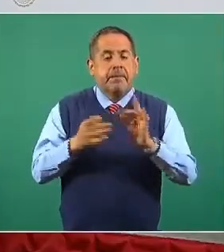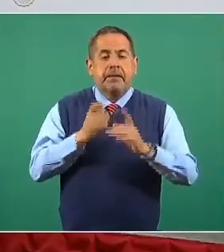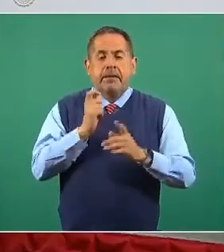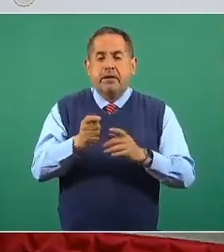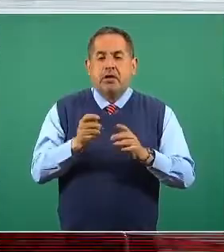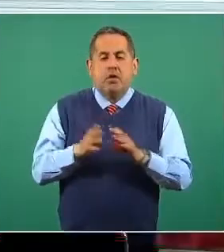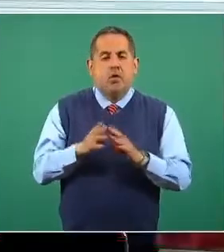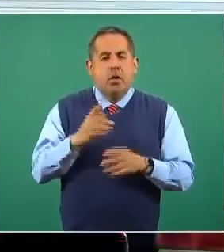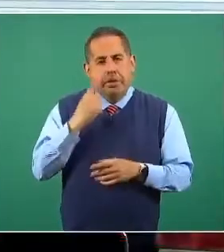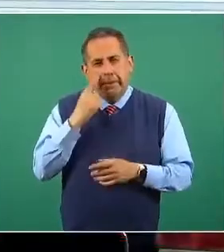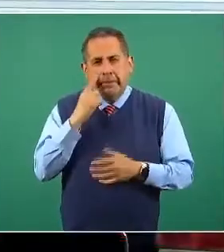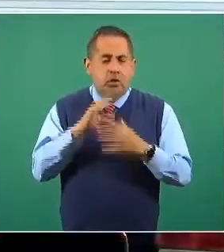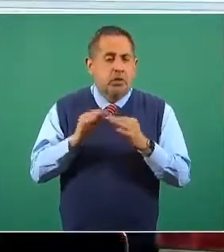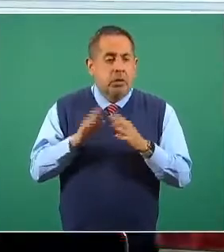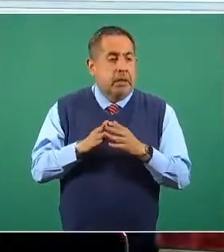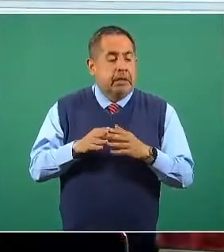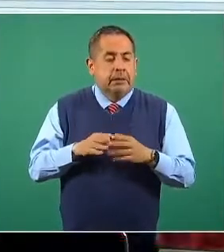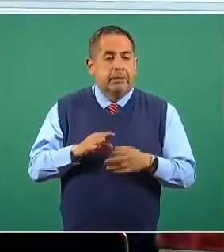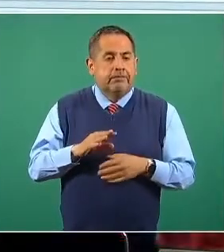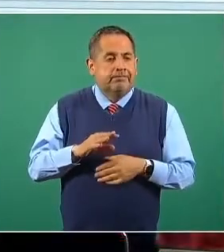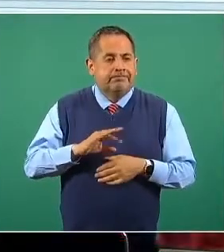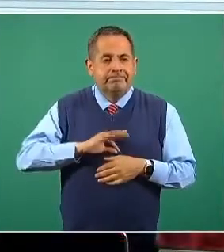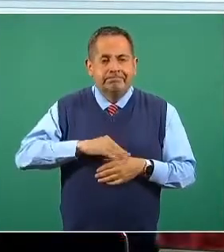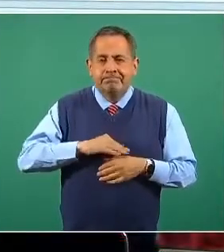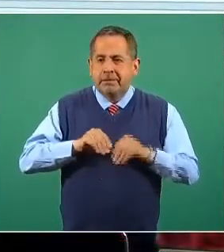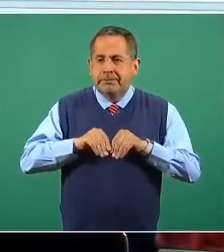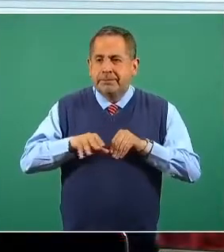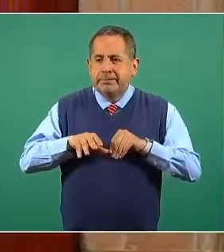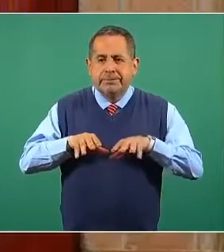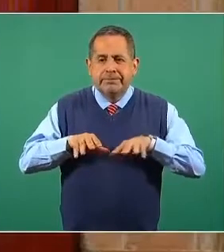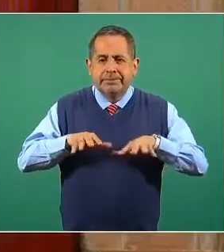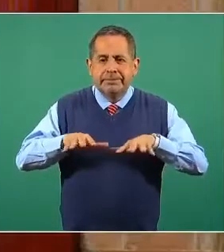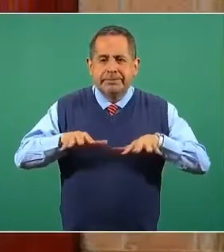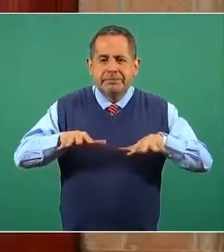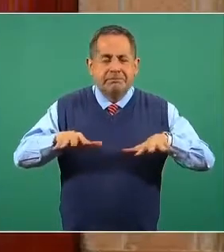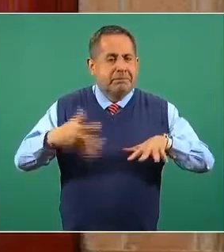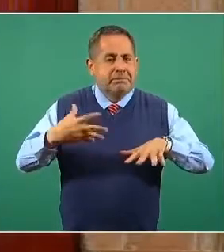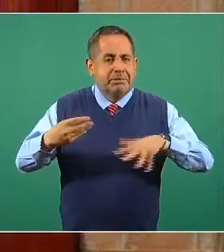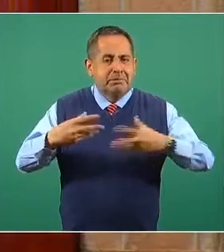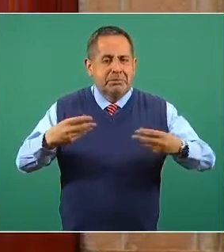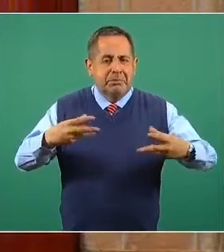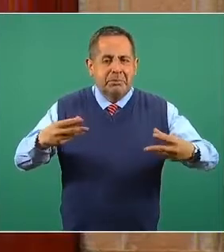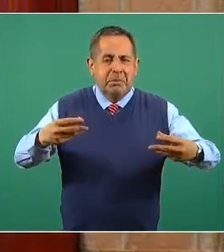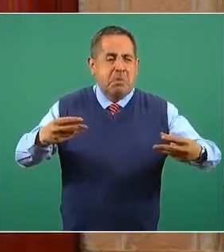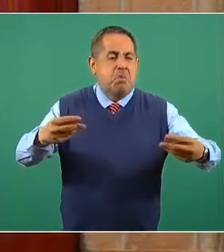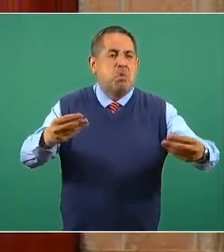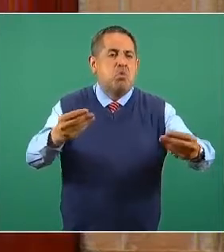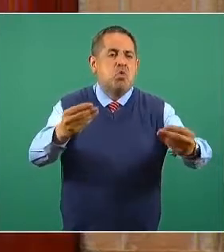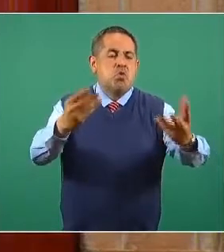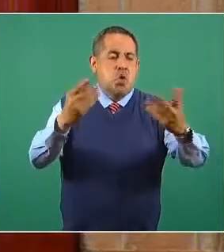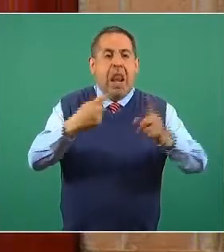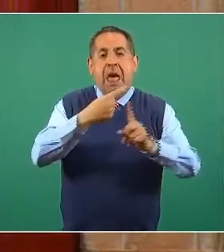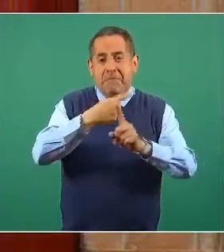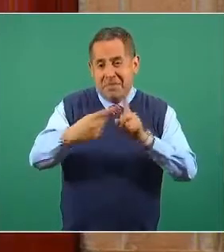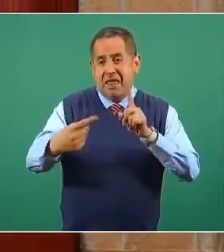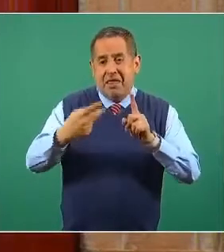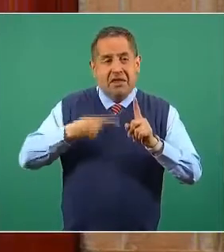su vez revela que la transmisión comunitaria se mantiene, que prácticamente la mitad de las personas están